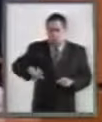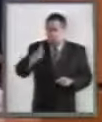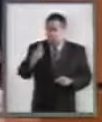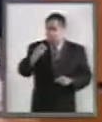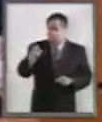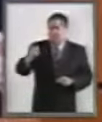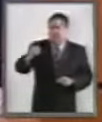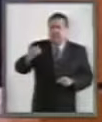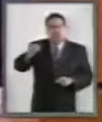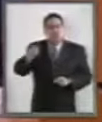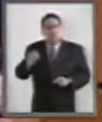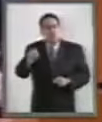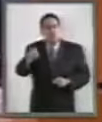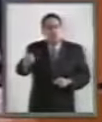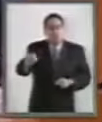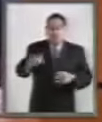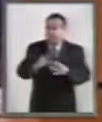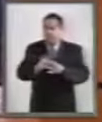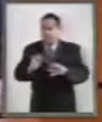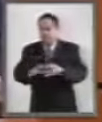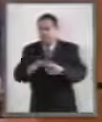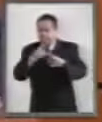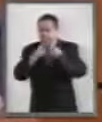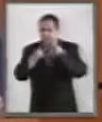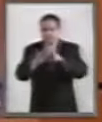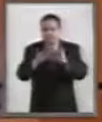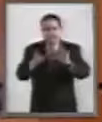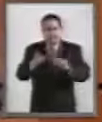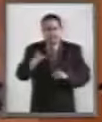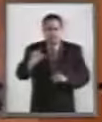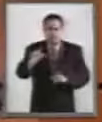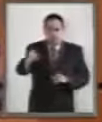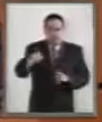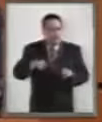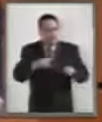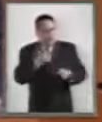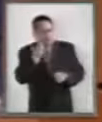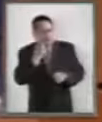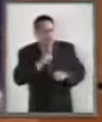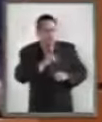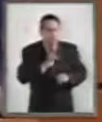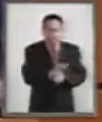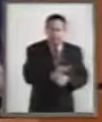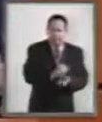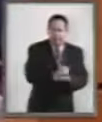Nieto dedicado a garantizar privilegios,